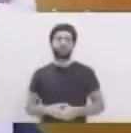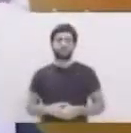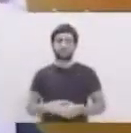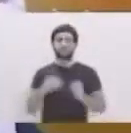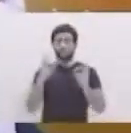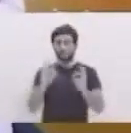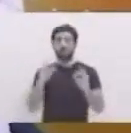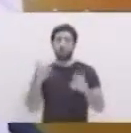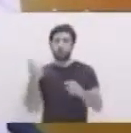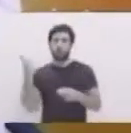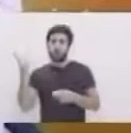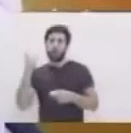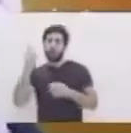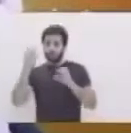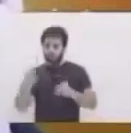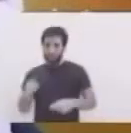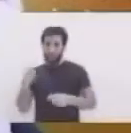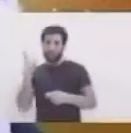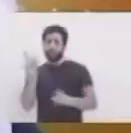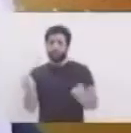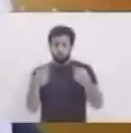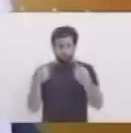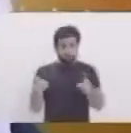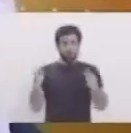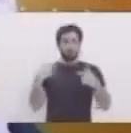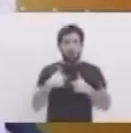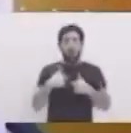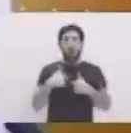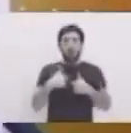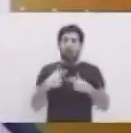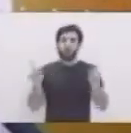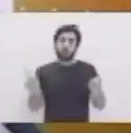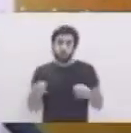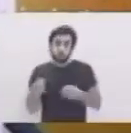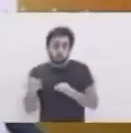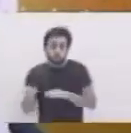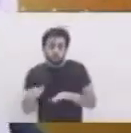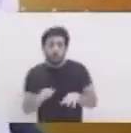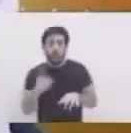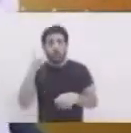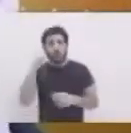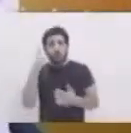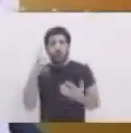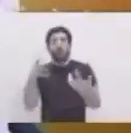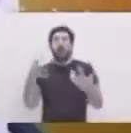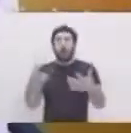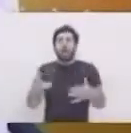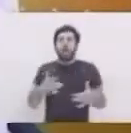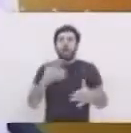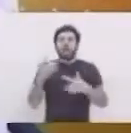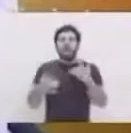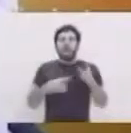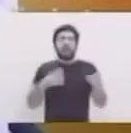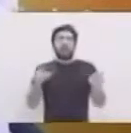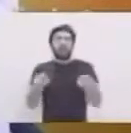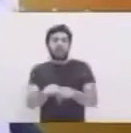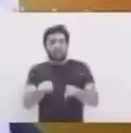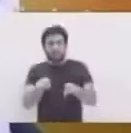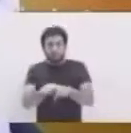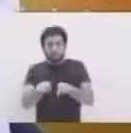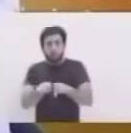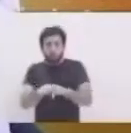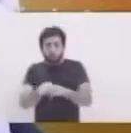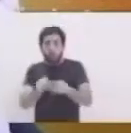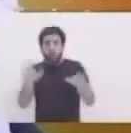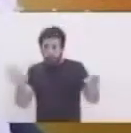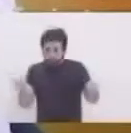melodía. Exacto, y es lo que hacen los compositores. Los compositores toman los sonidos, los acordes, y les dan una realidad